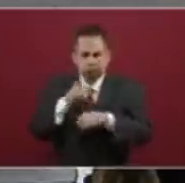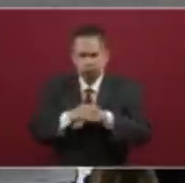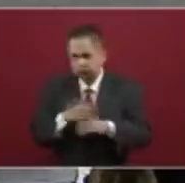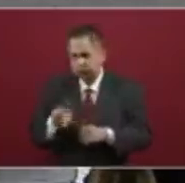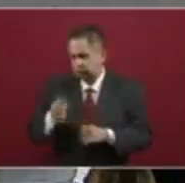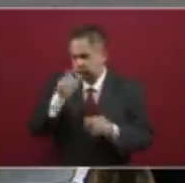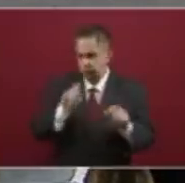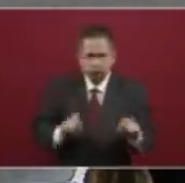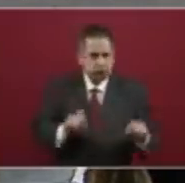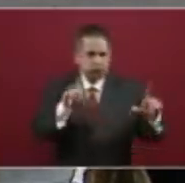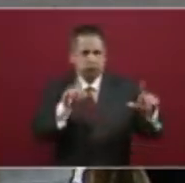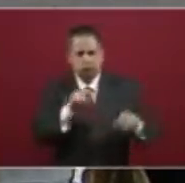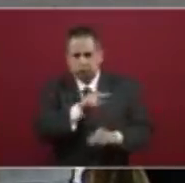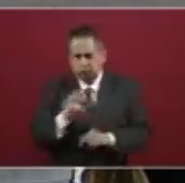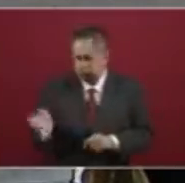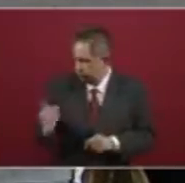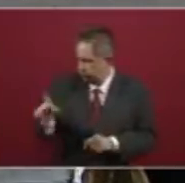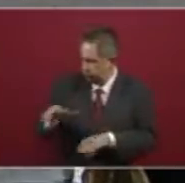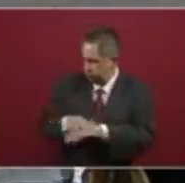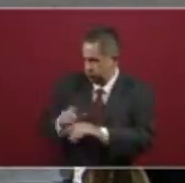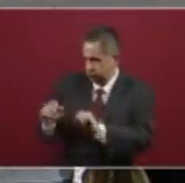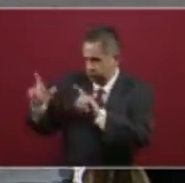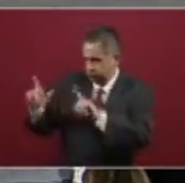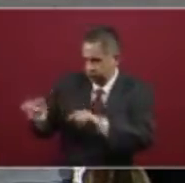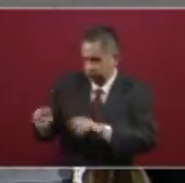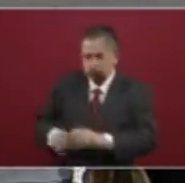primera lámina,